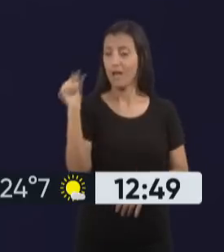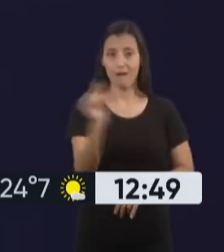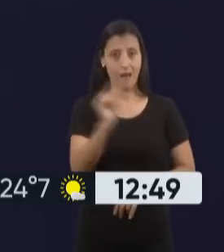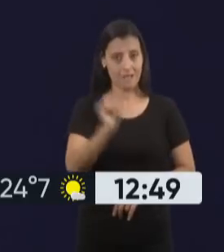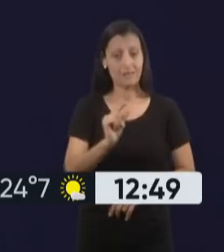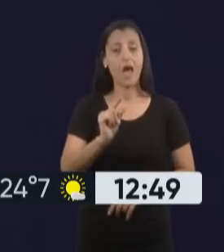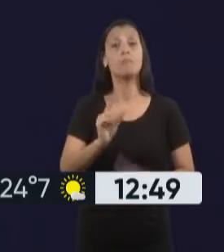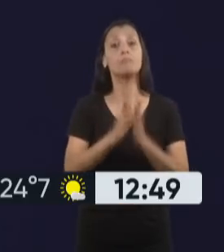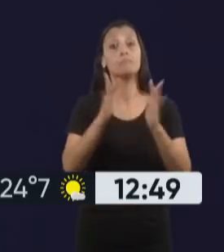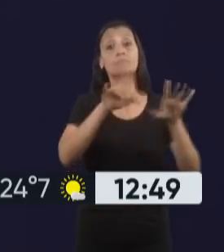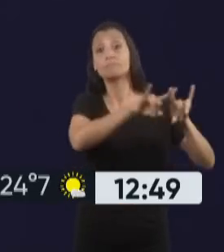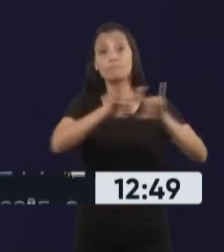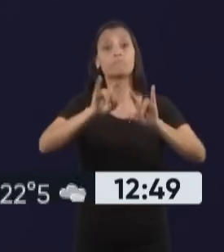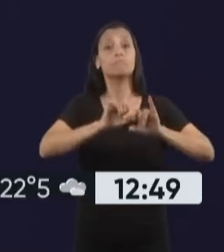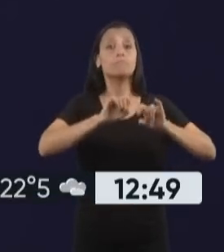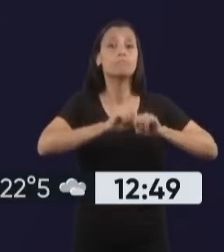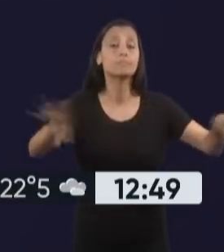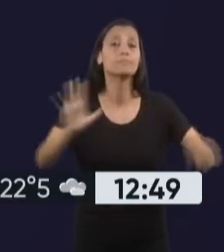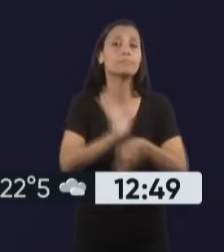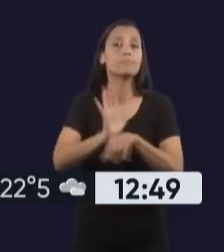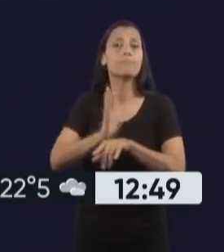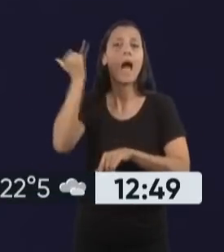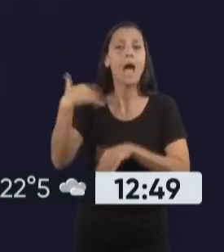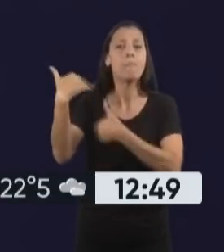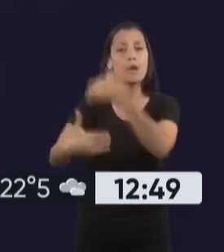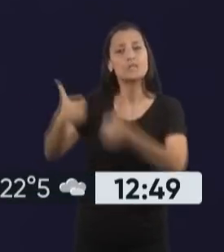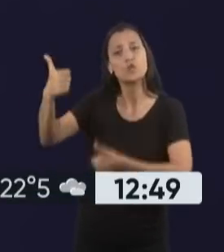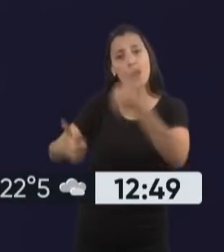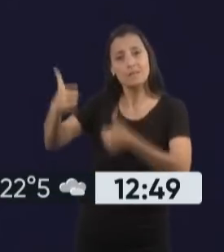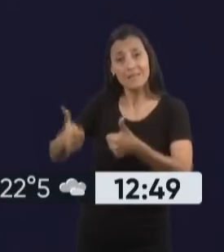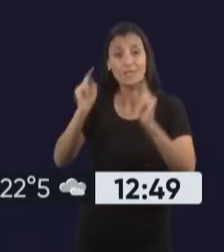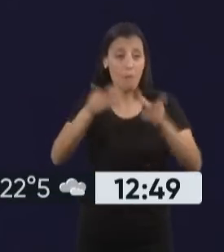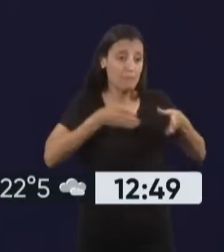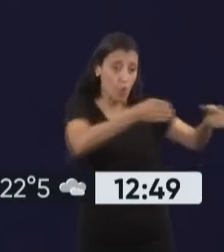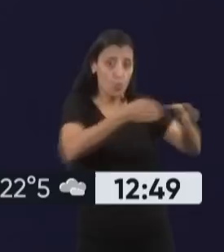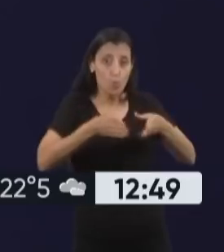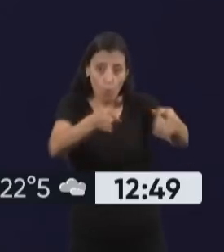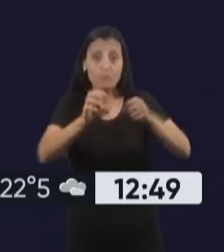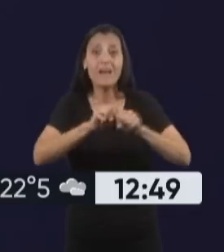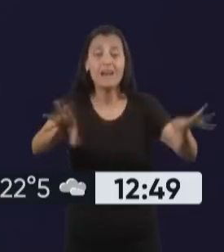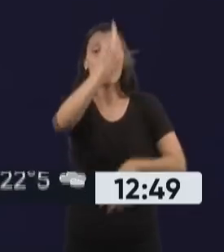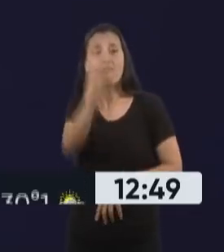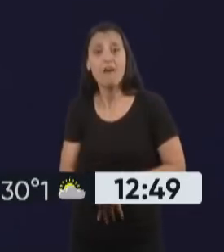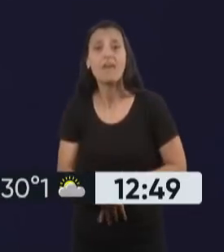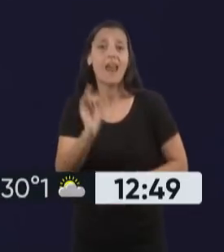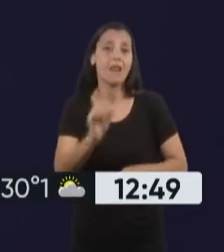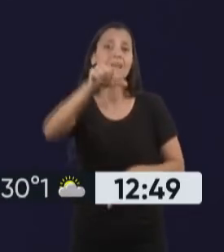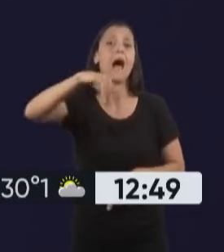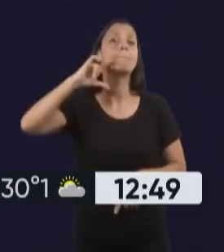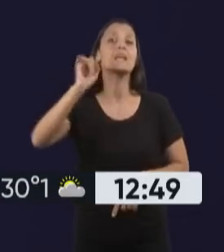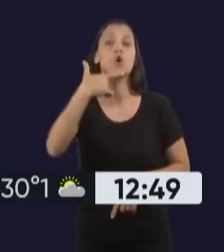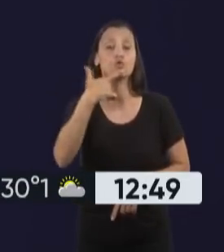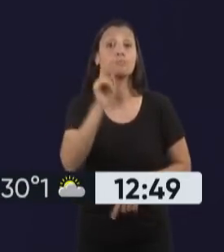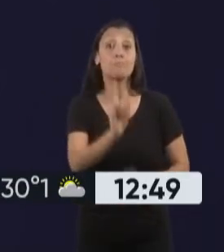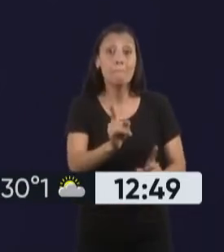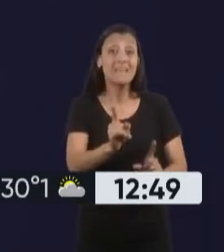su sitio web el proceso de licitación de los tramos concesionados de la Red Federal de Caminos, de las